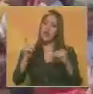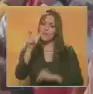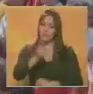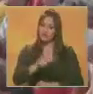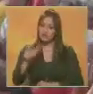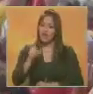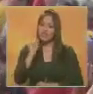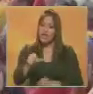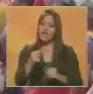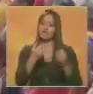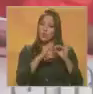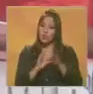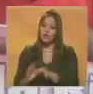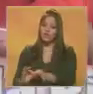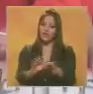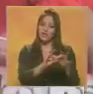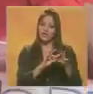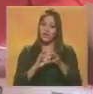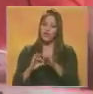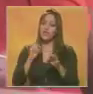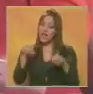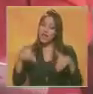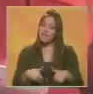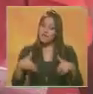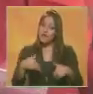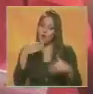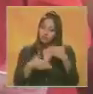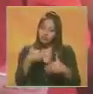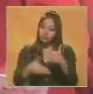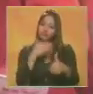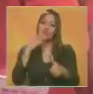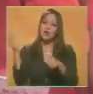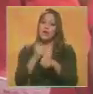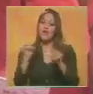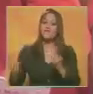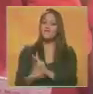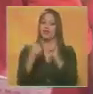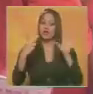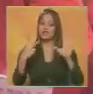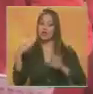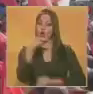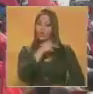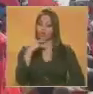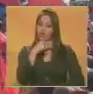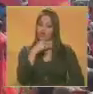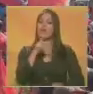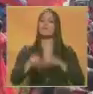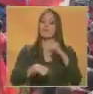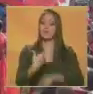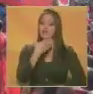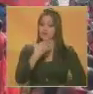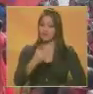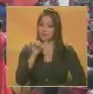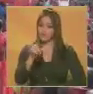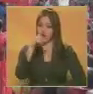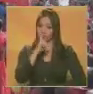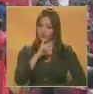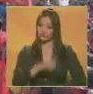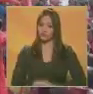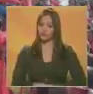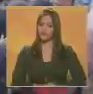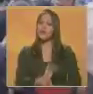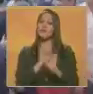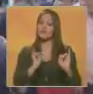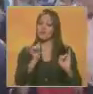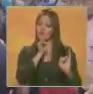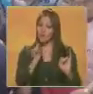partido a mantener la unidad y mancomunar esfuerzos en pro de conseguir la victoria el 7 de octubre y luego en diciembre de este año desde